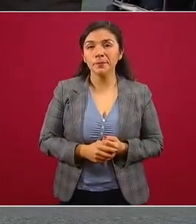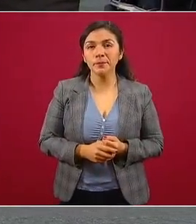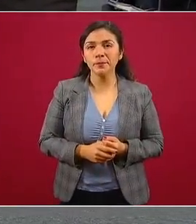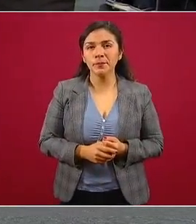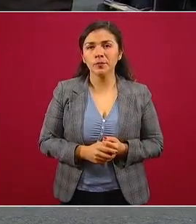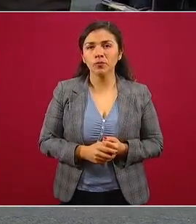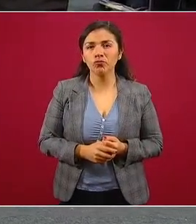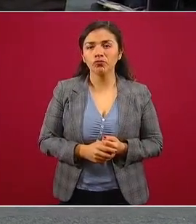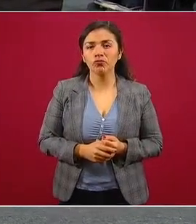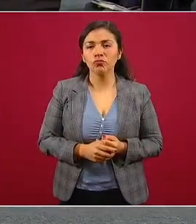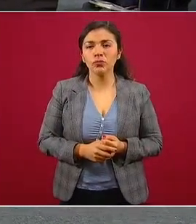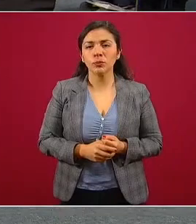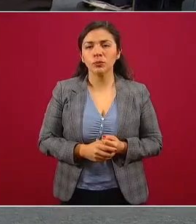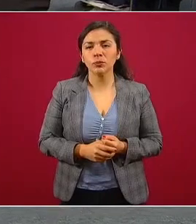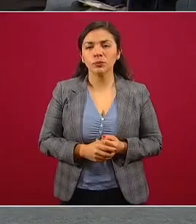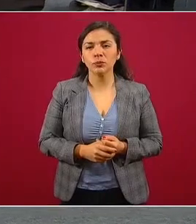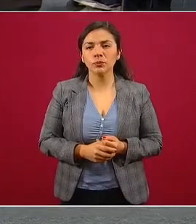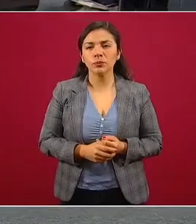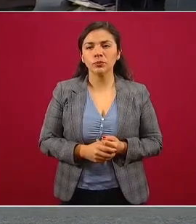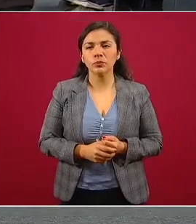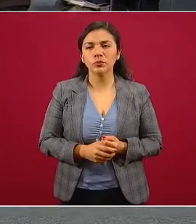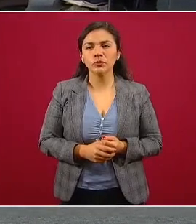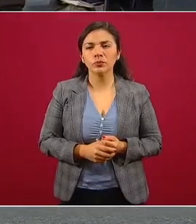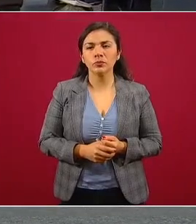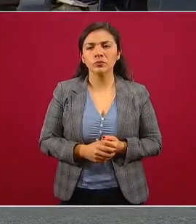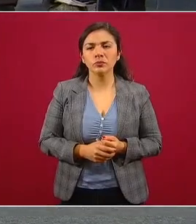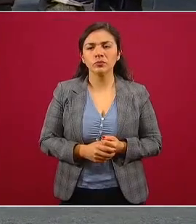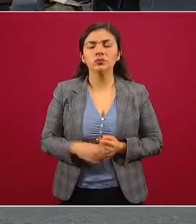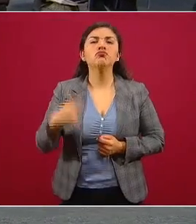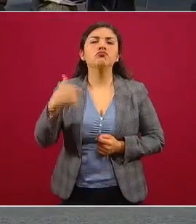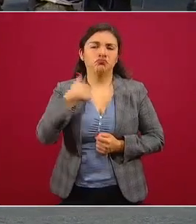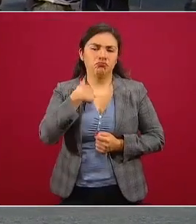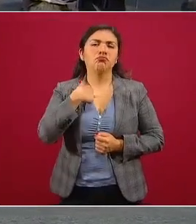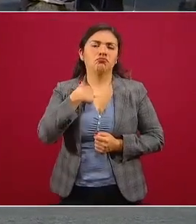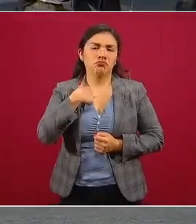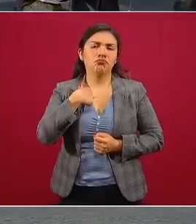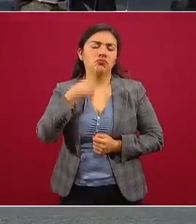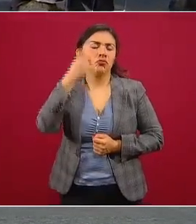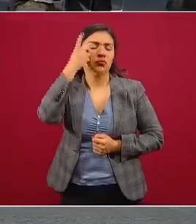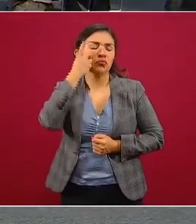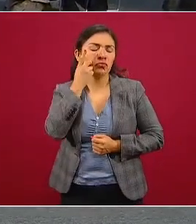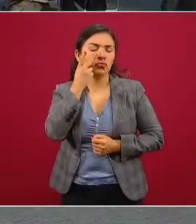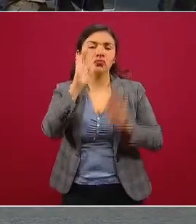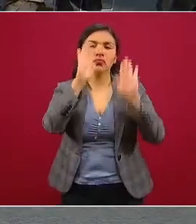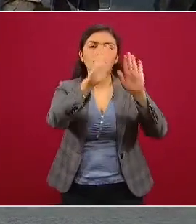Pues yo me quedé a dormir en la casa de la embajada